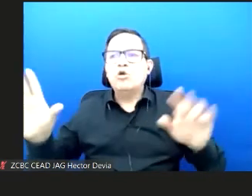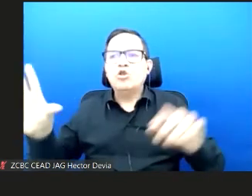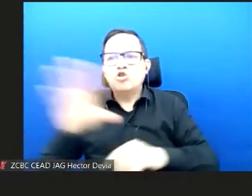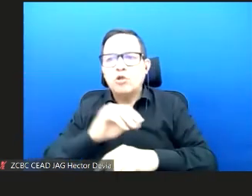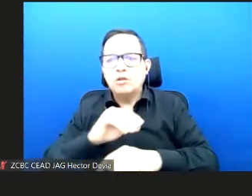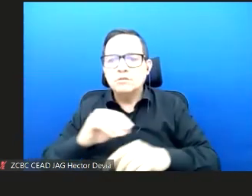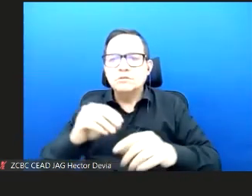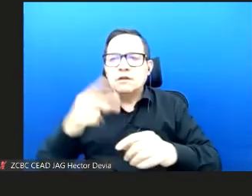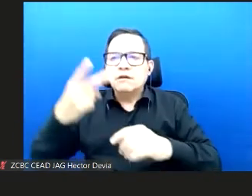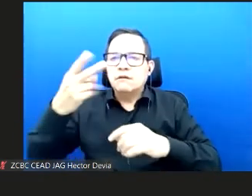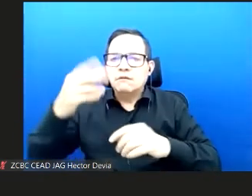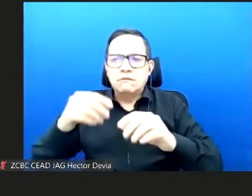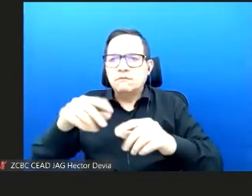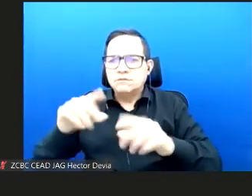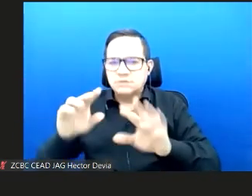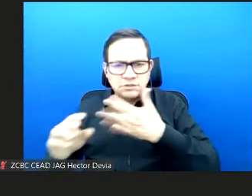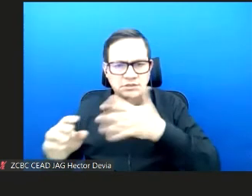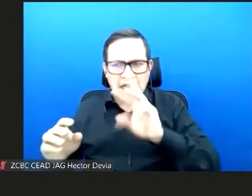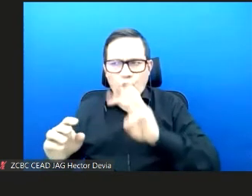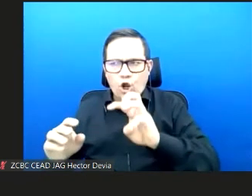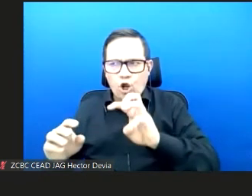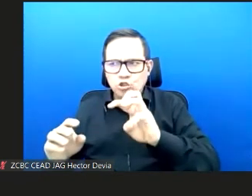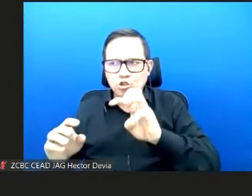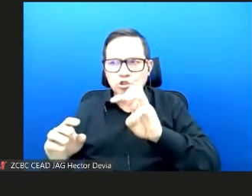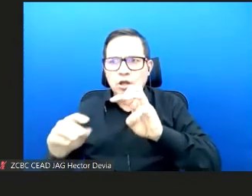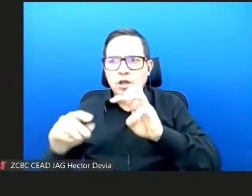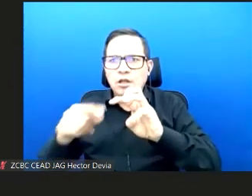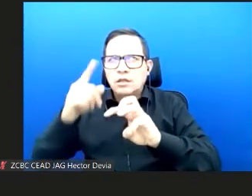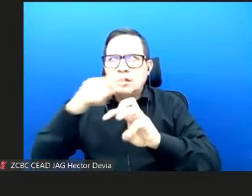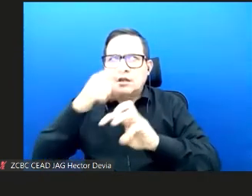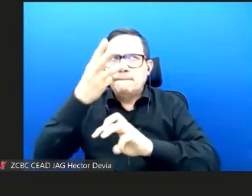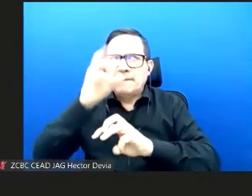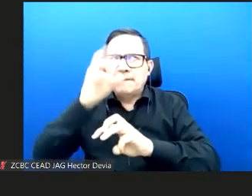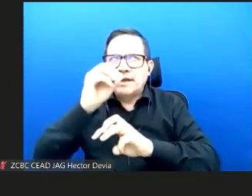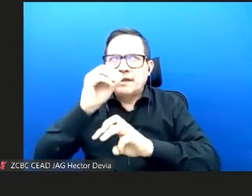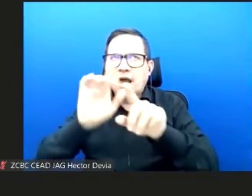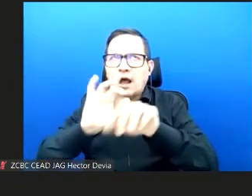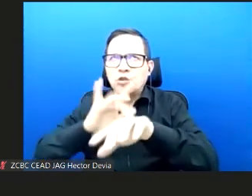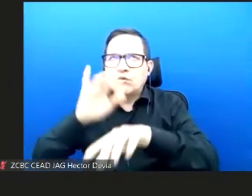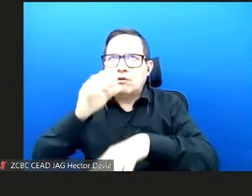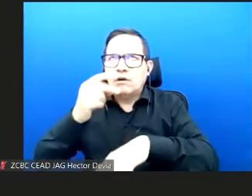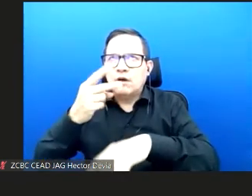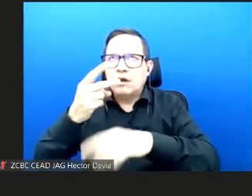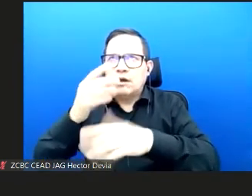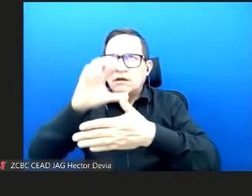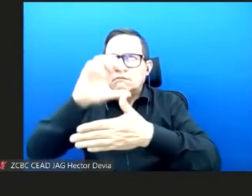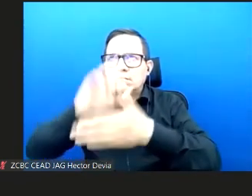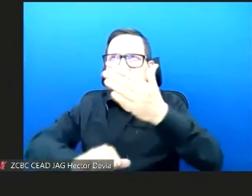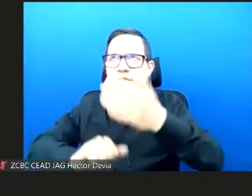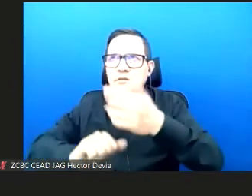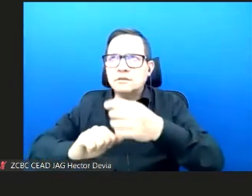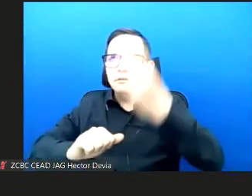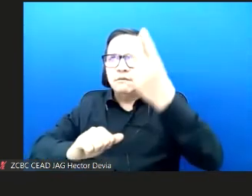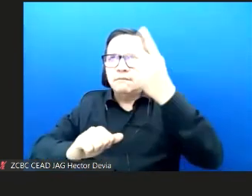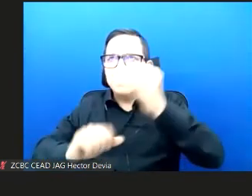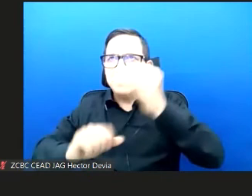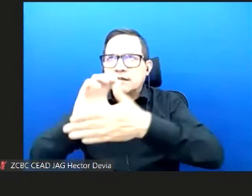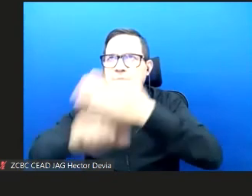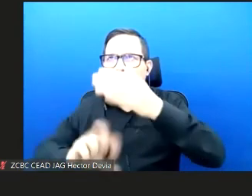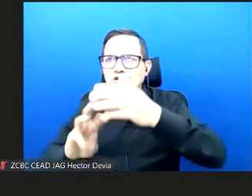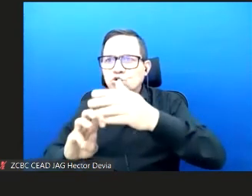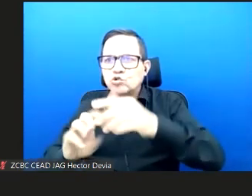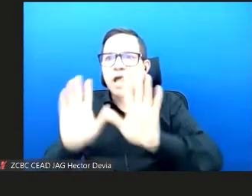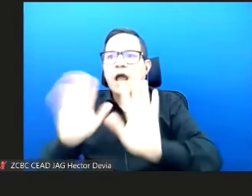8. ¿Cuánto haría falta para llegar a ese 20? ¿No es cierto? Pues simplemente nos hacen falta